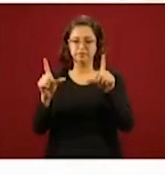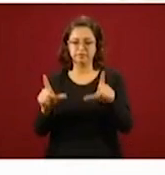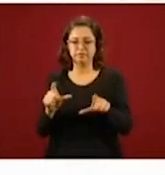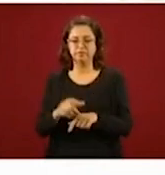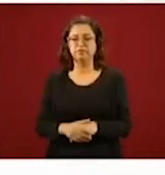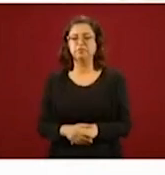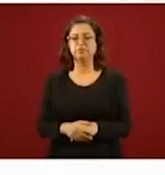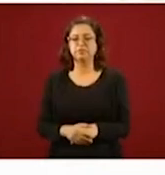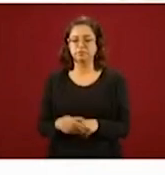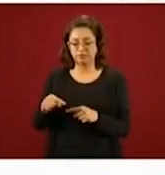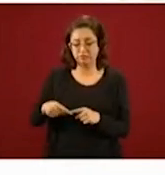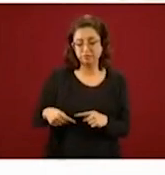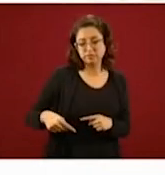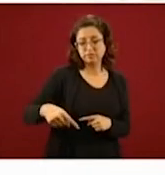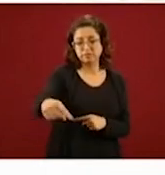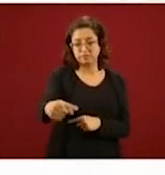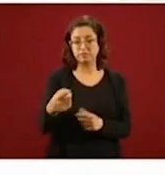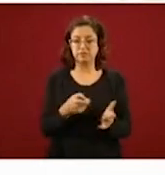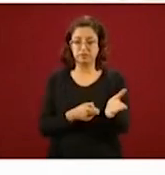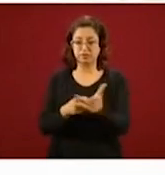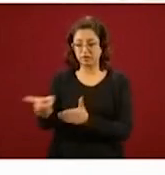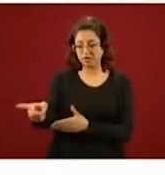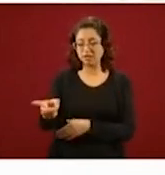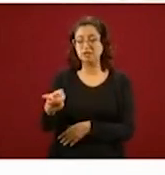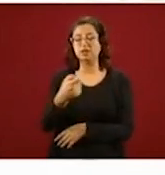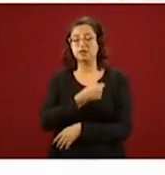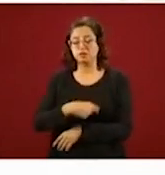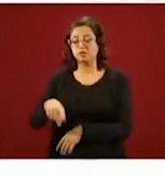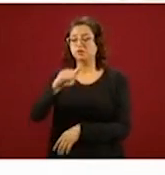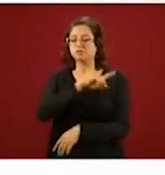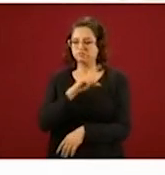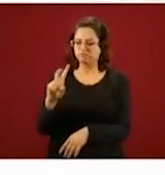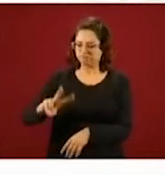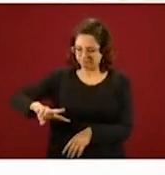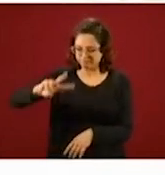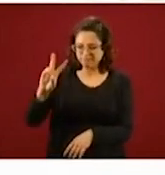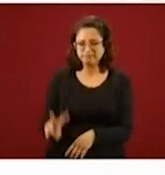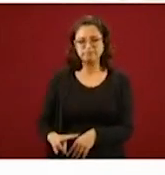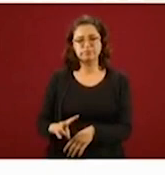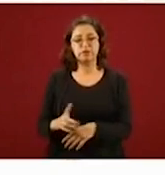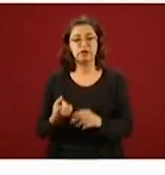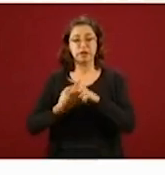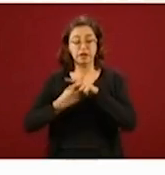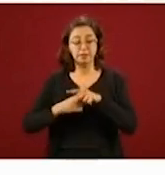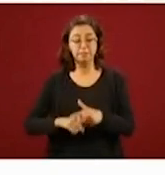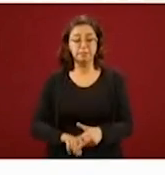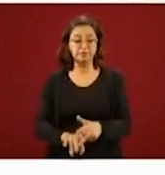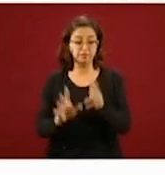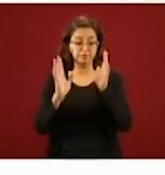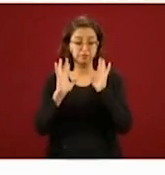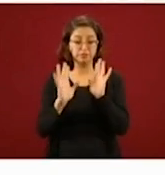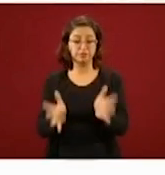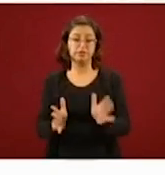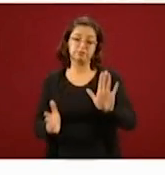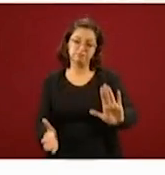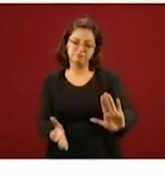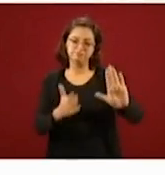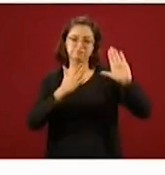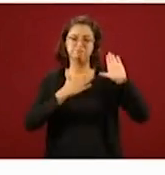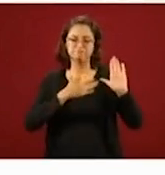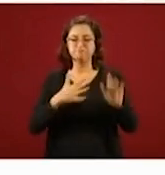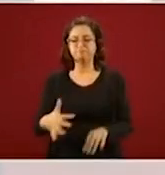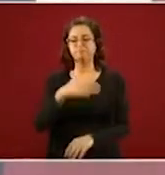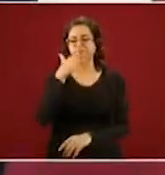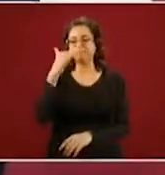valer el derecho a la salud y este plan ya se ha iniciado bajo el compromiso de